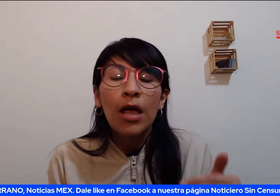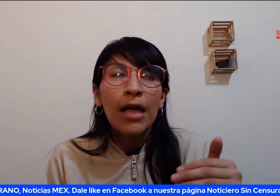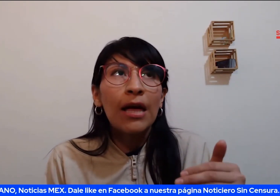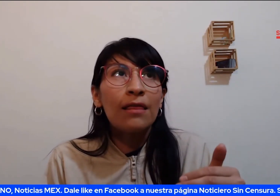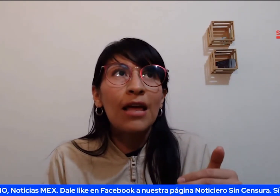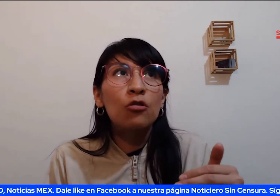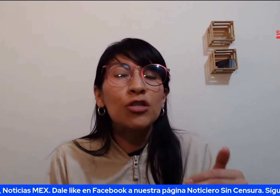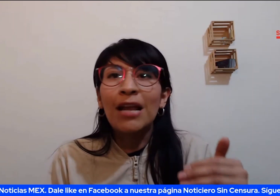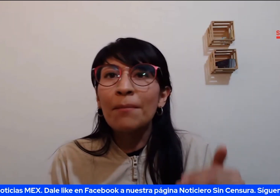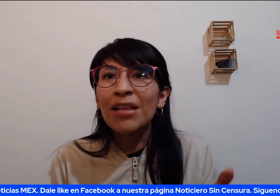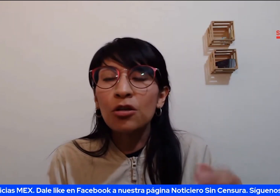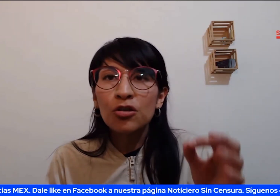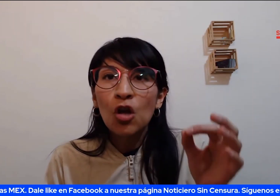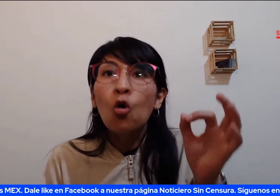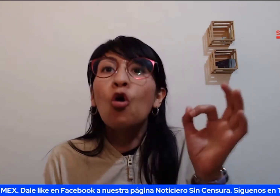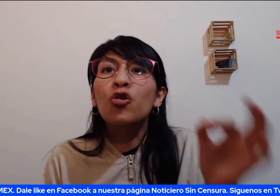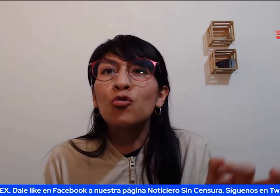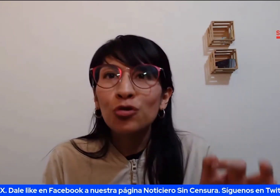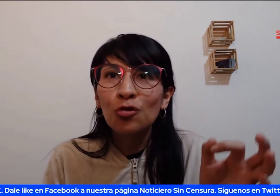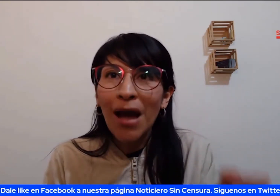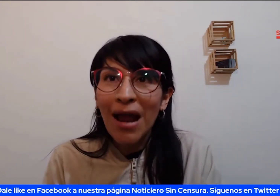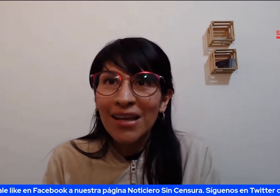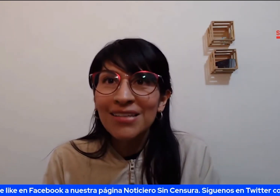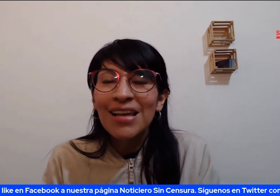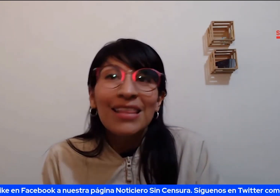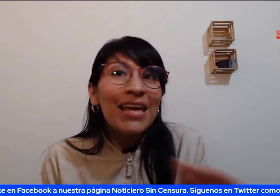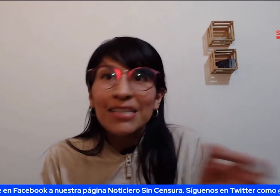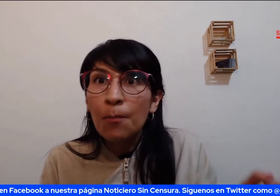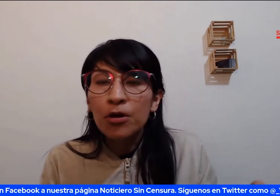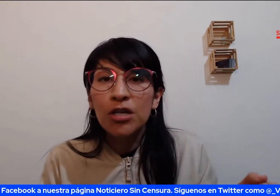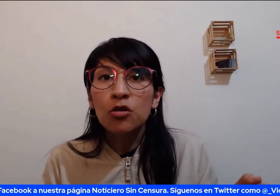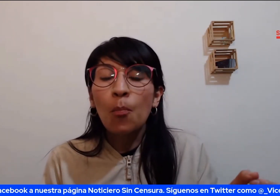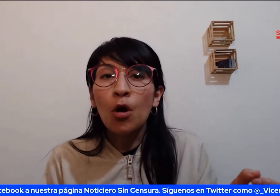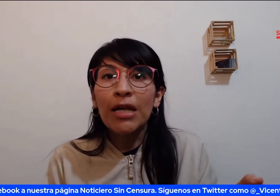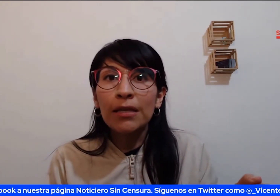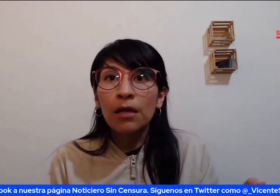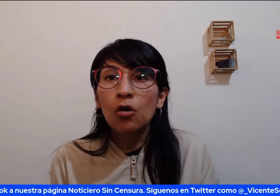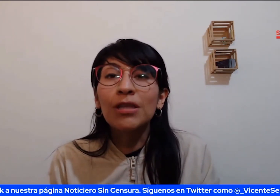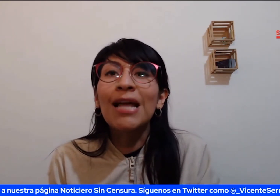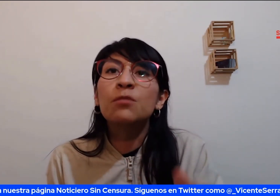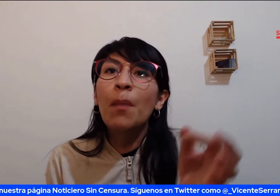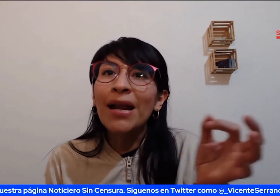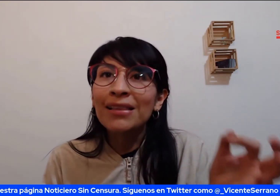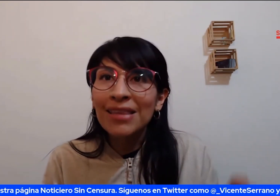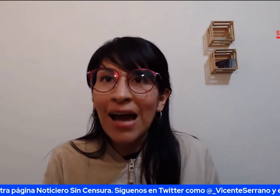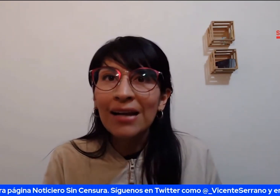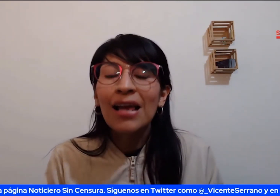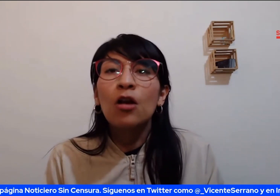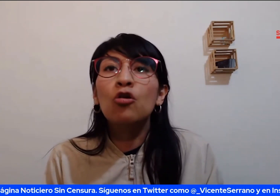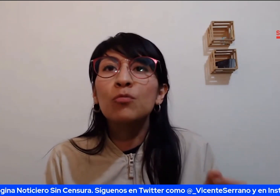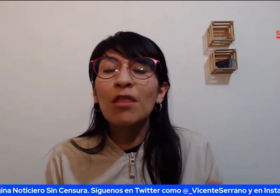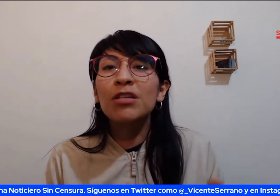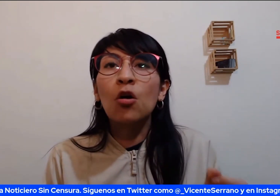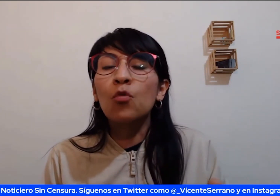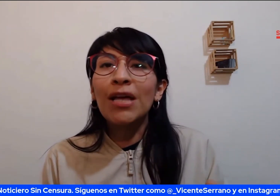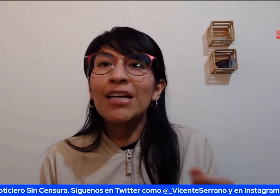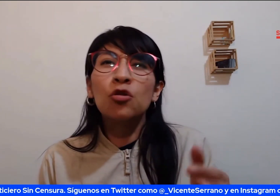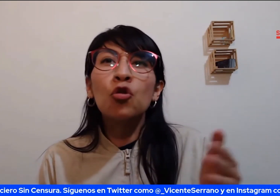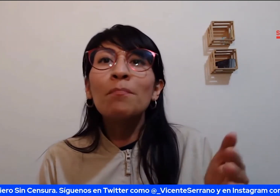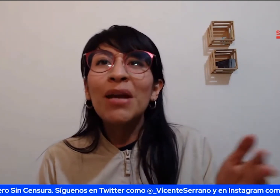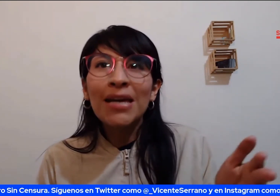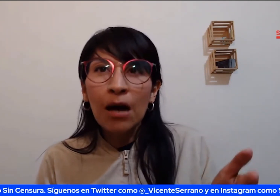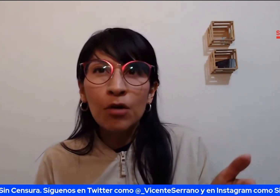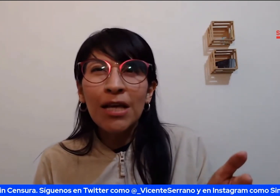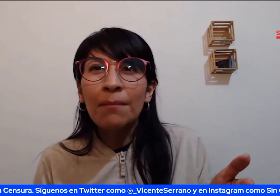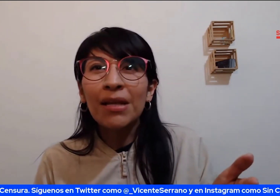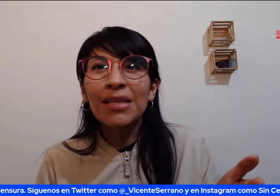uno de los elementos coyunturales de este proceso político. Transparentar los medios de comunicación